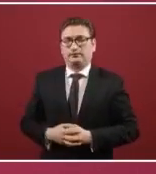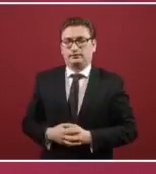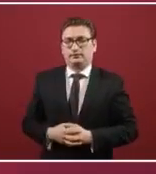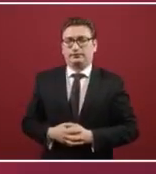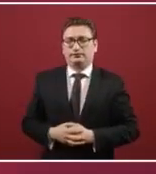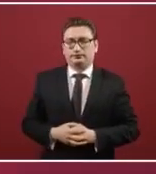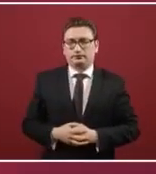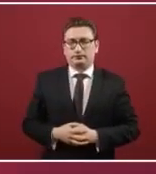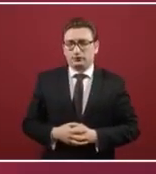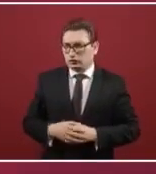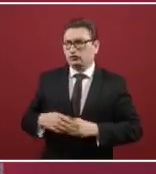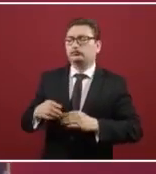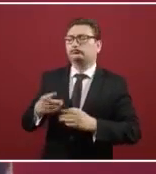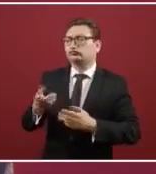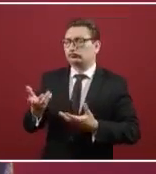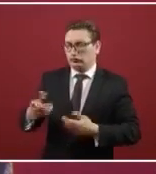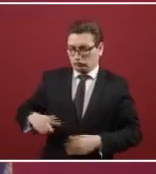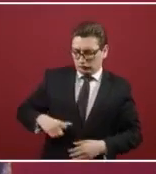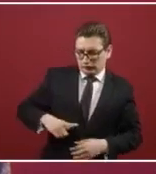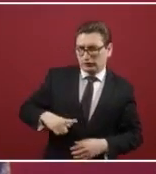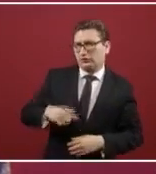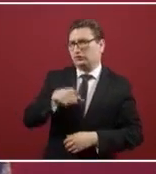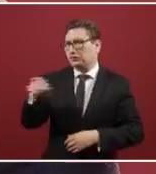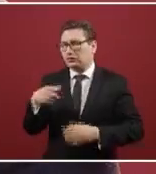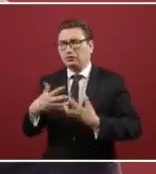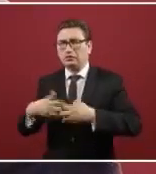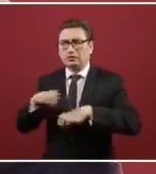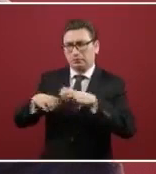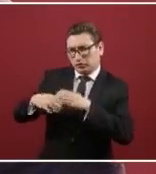a que hagamos un acuerdo,